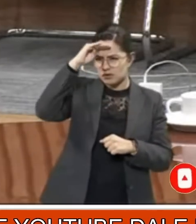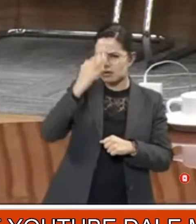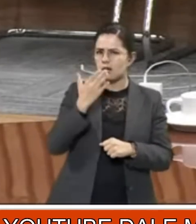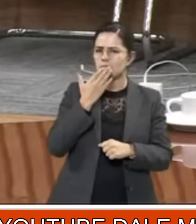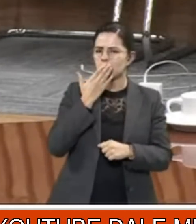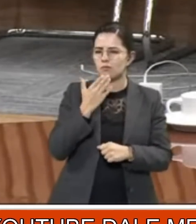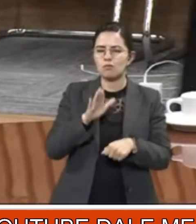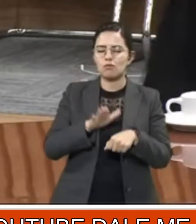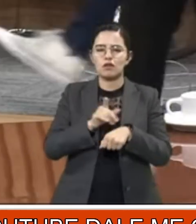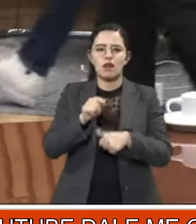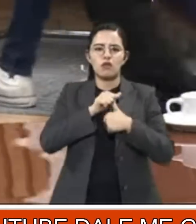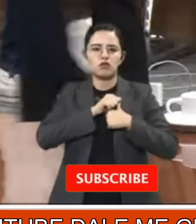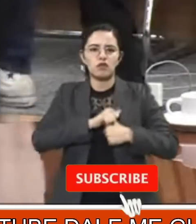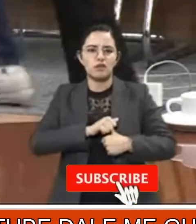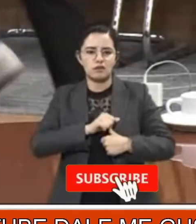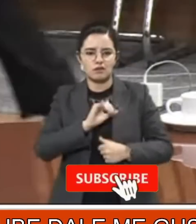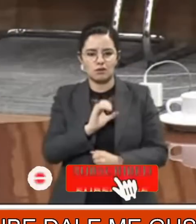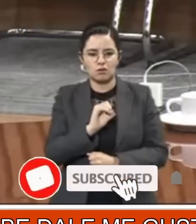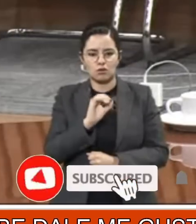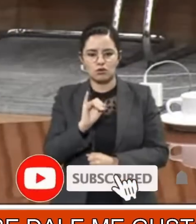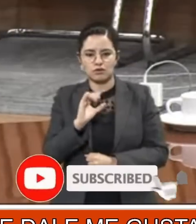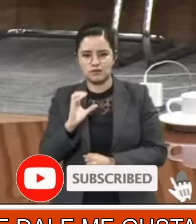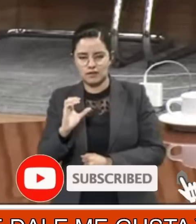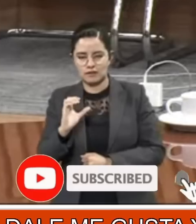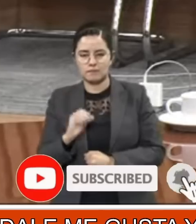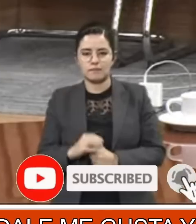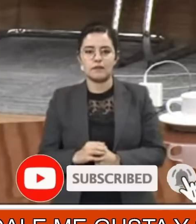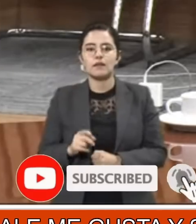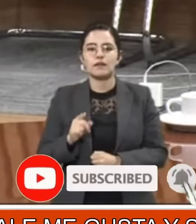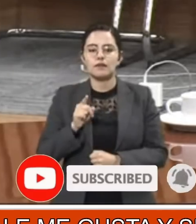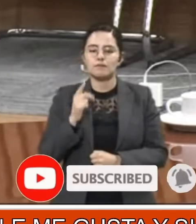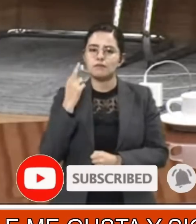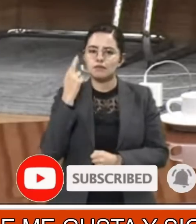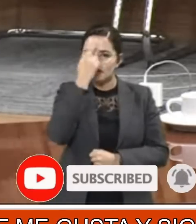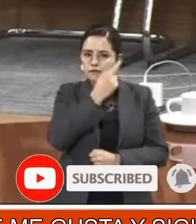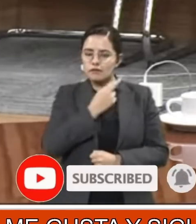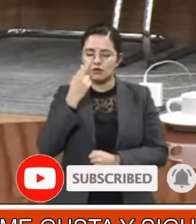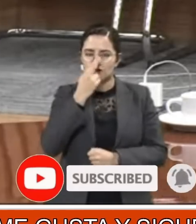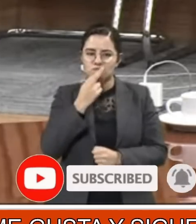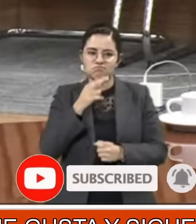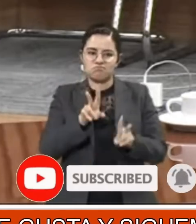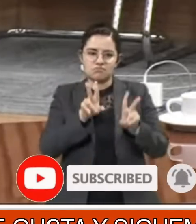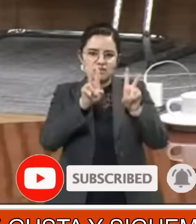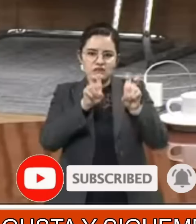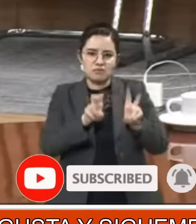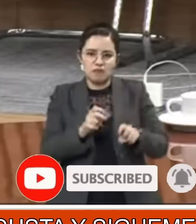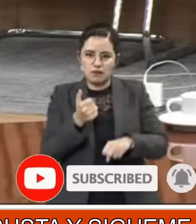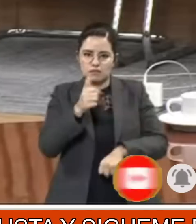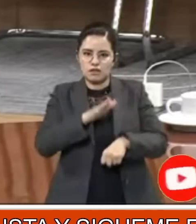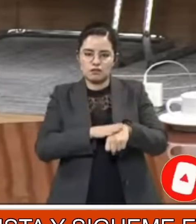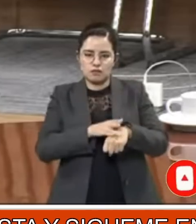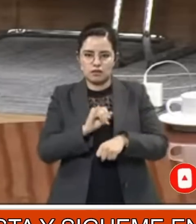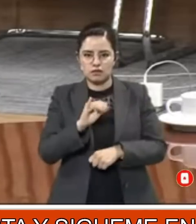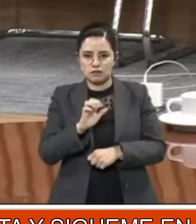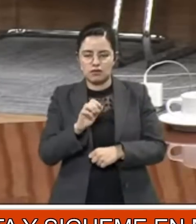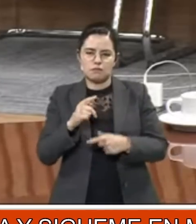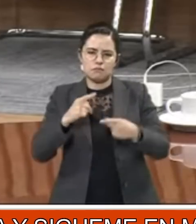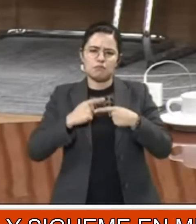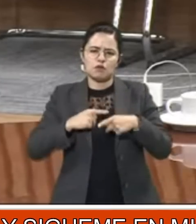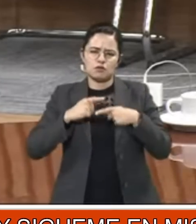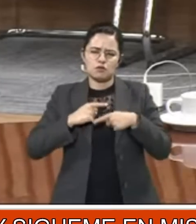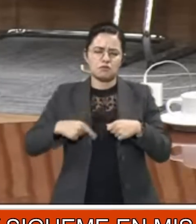la presentación de este informe se solicitó por parte del titular del órgano interno de control, el licenciado Jesús George